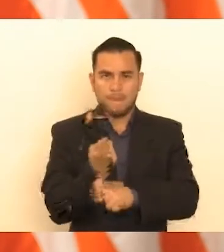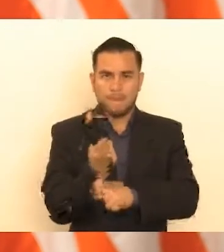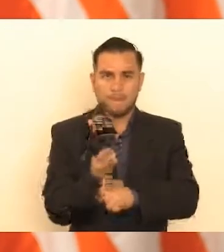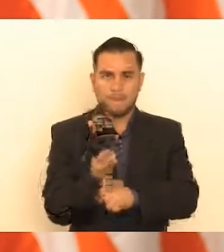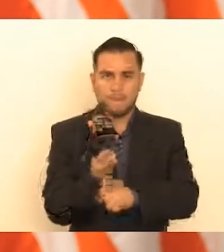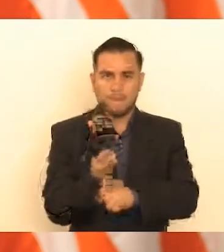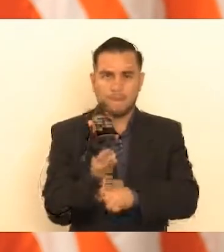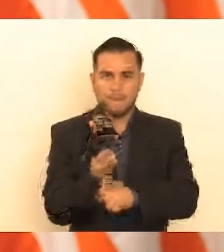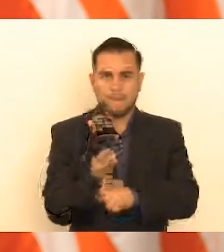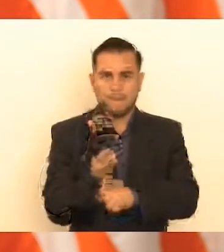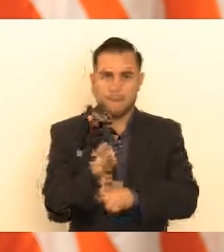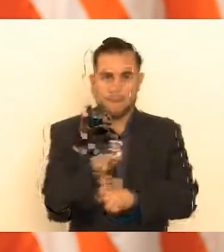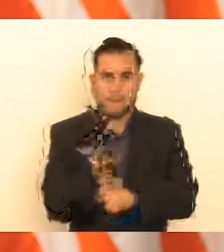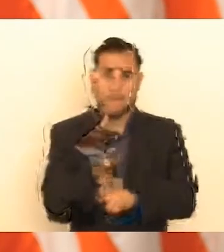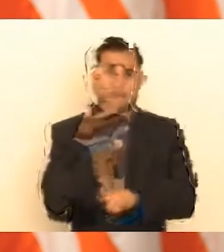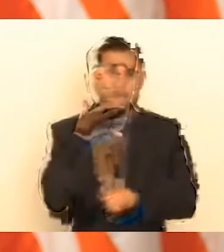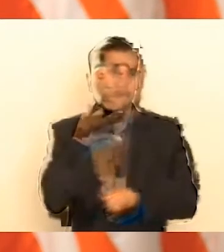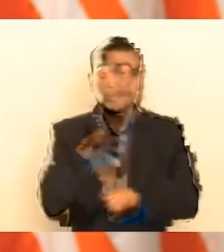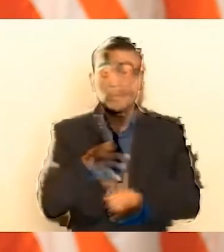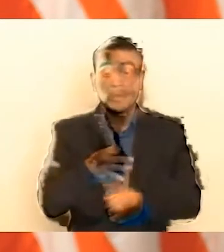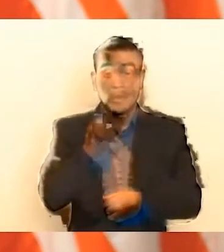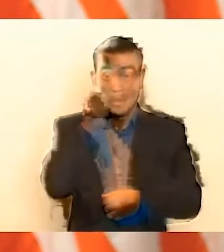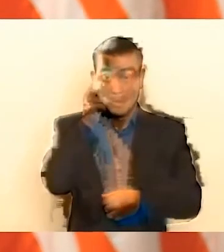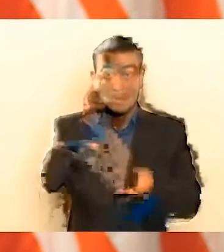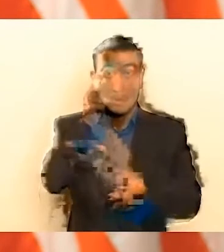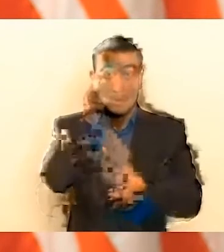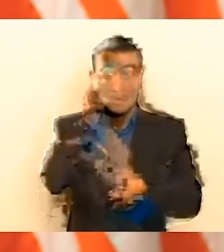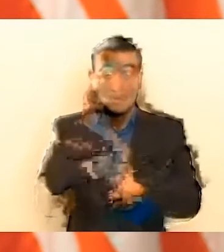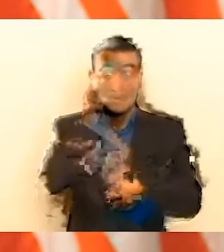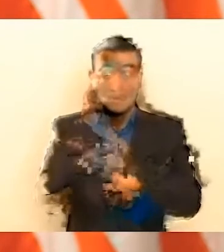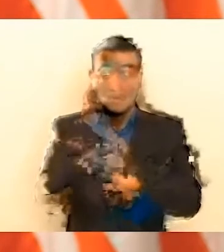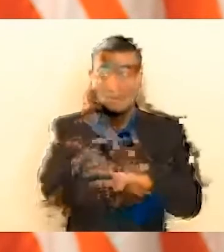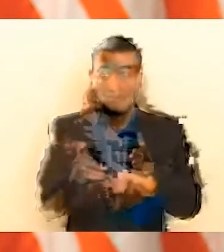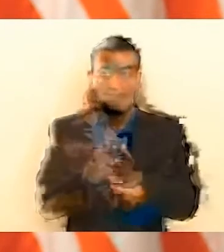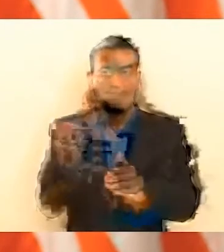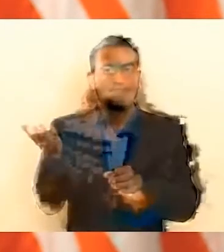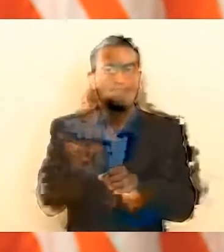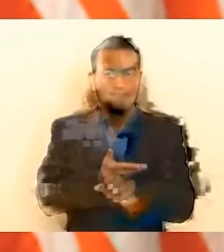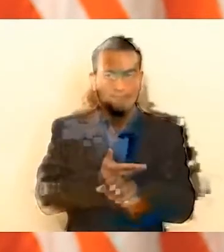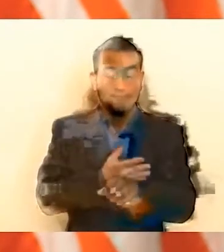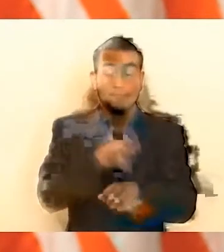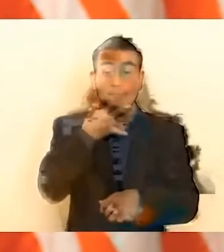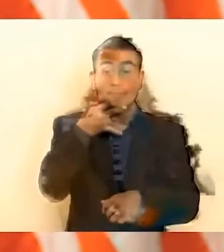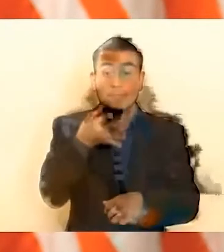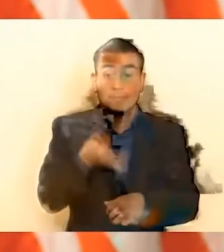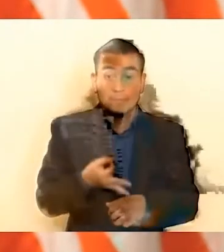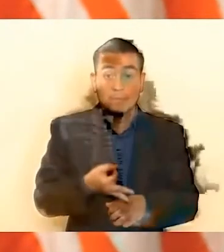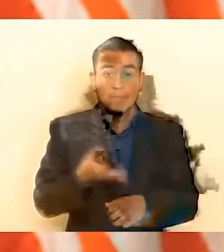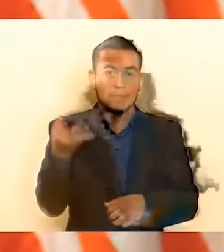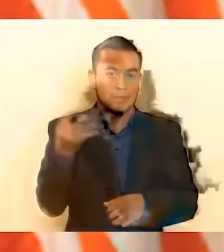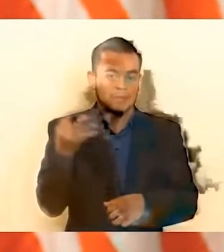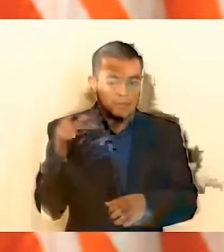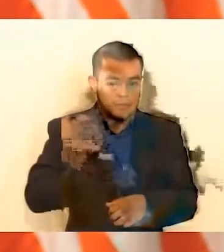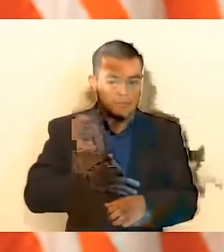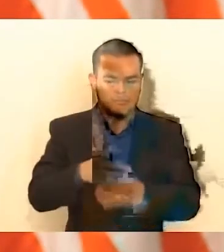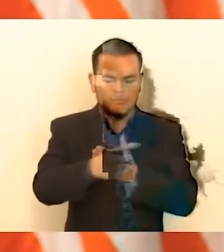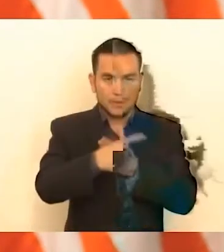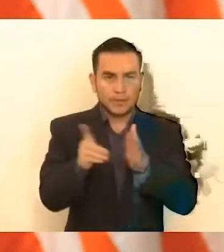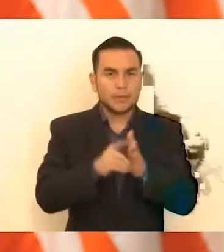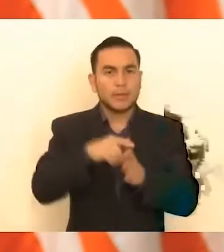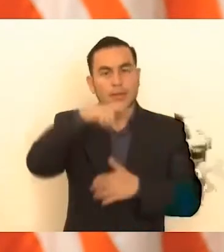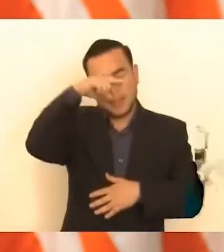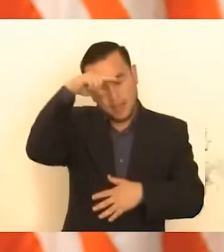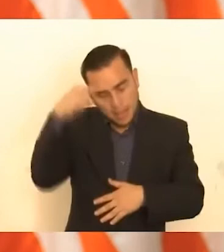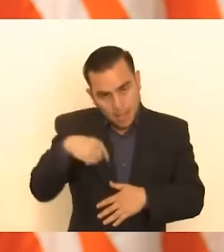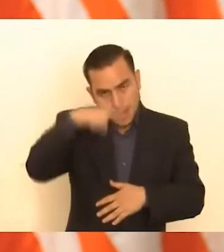es que los mismos se están agarrando a la madera asamblea yo diría que deberían de poner a trabajar para que la población